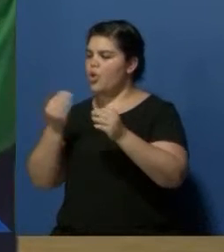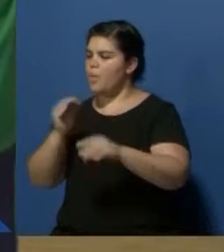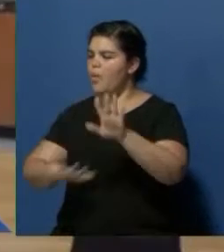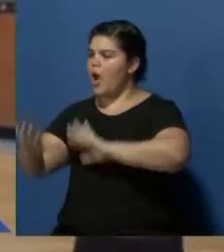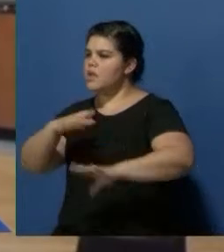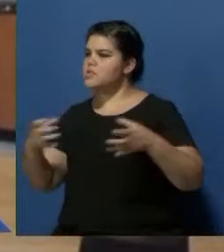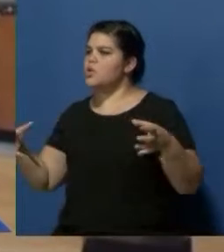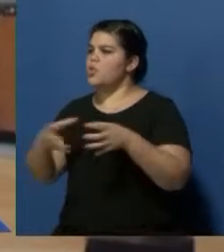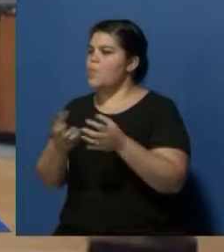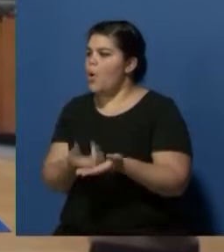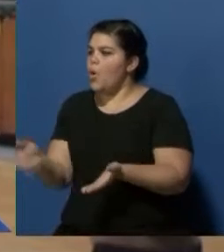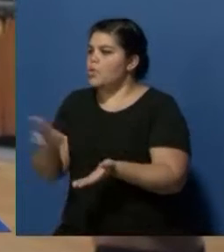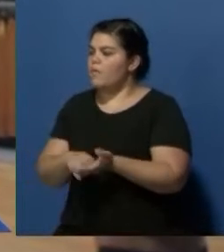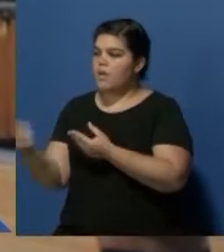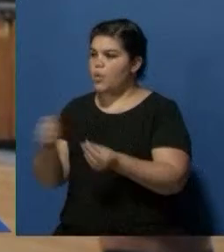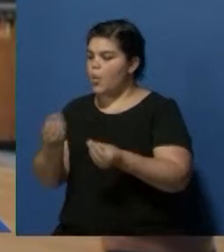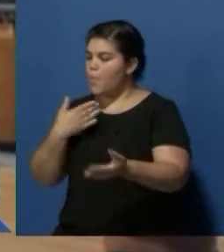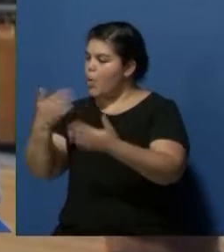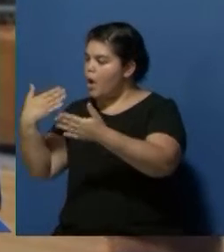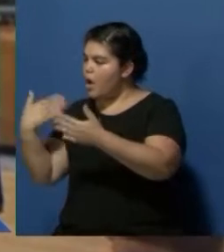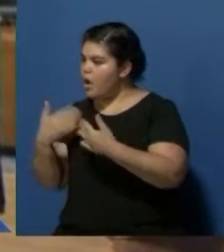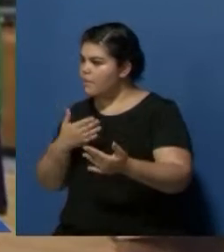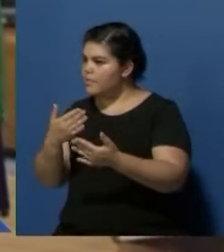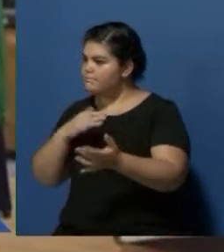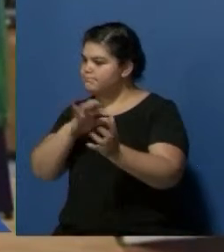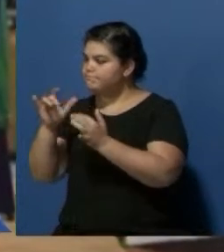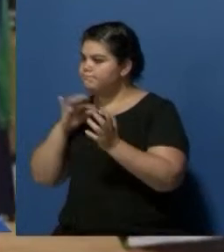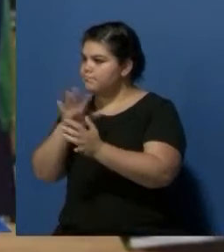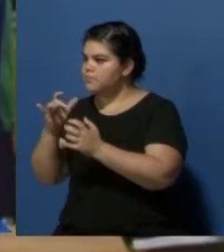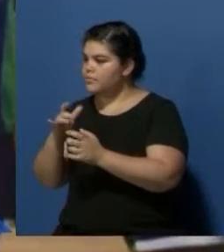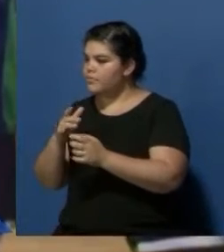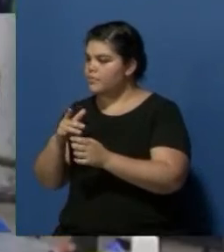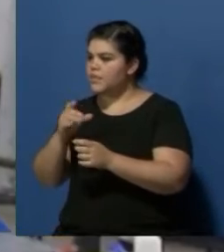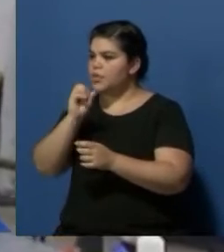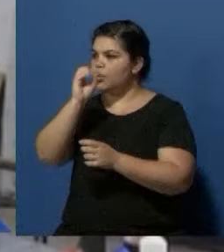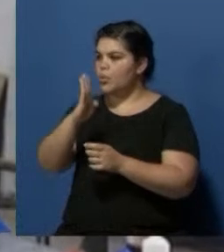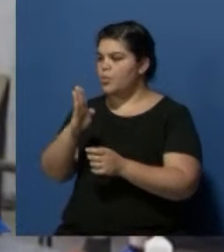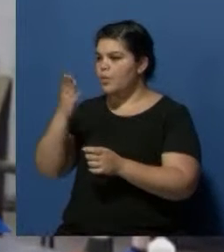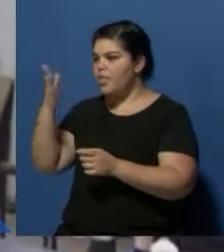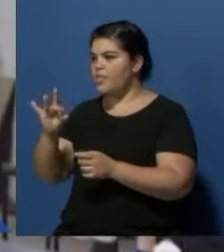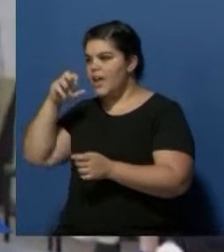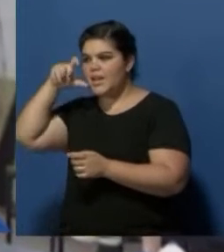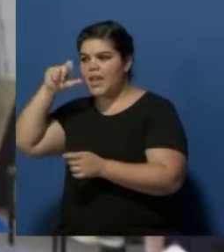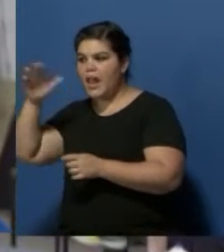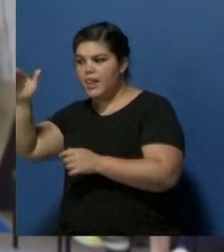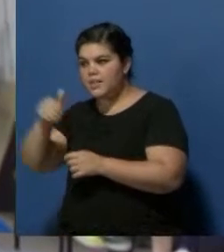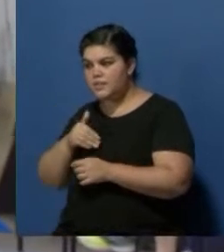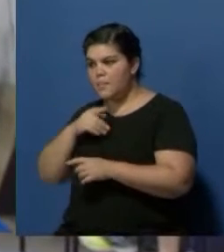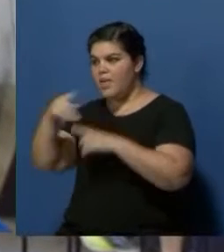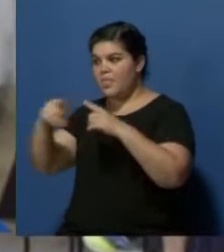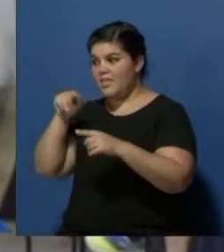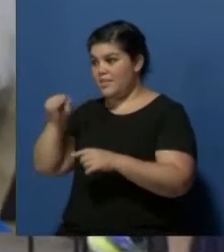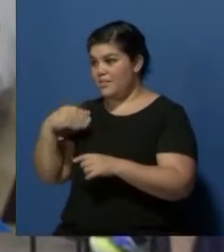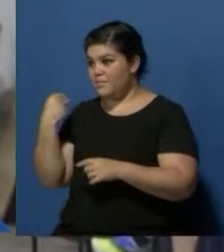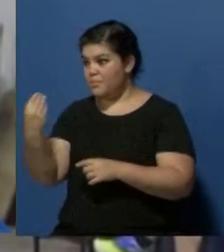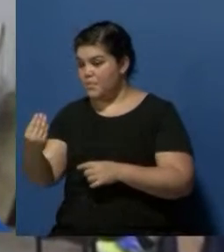el equipo nuevamente. Desde el club lo ubicaron a Daniel Di César, que es nuestro entrenador, y bueno, en